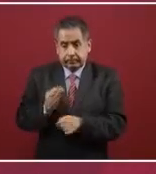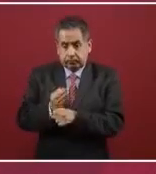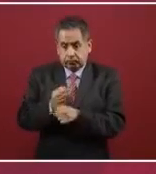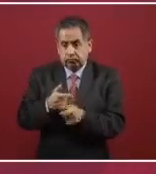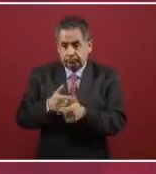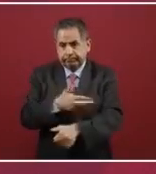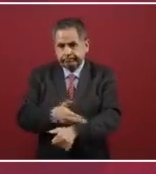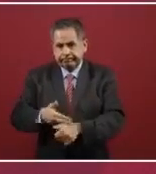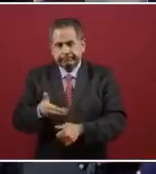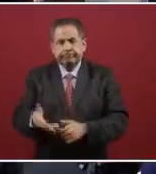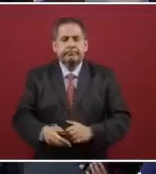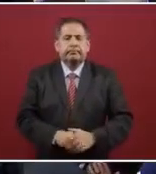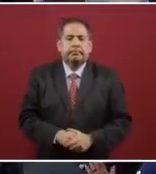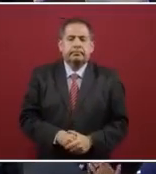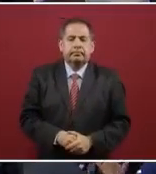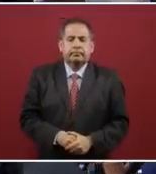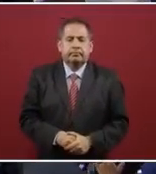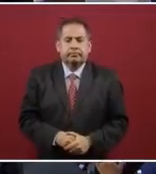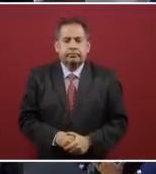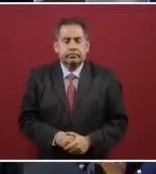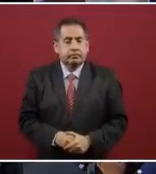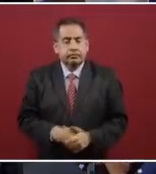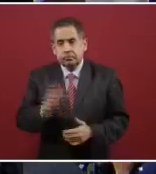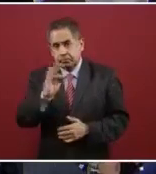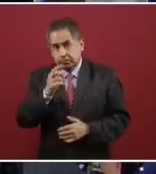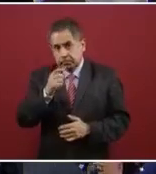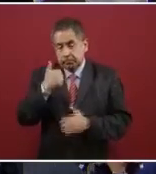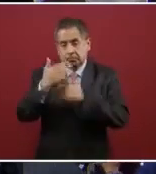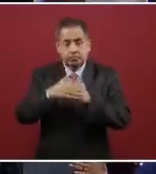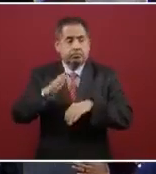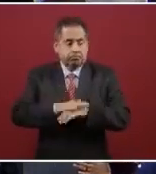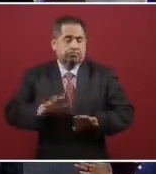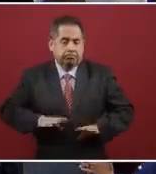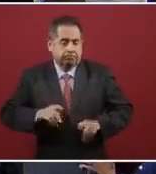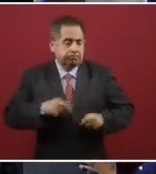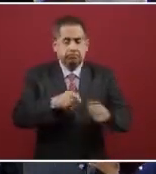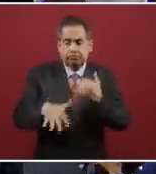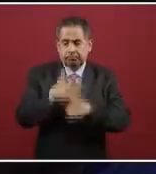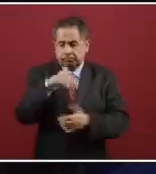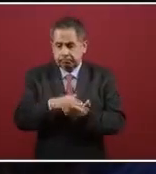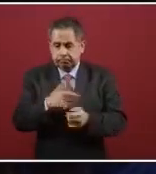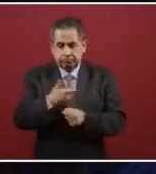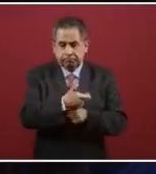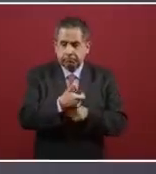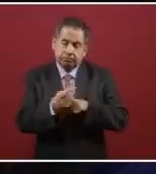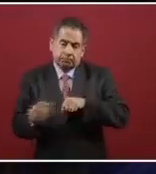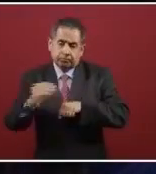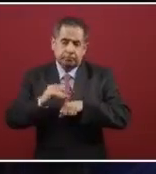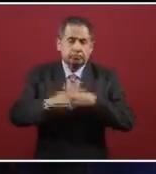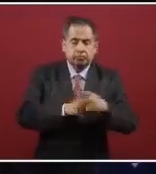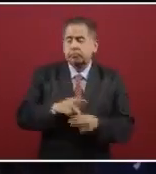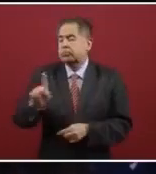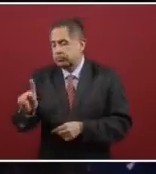ese proceso. Okay. Entonces, nada más para aclarar, ¿sí va a haber más beneficios de los 15,000 pesos que ya les dio el gobierno?